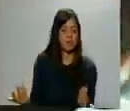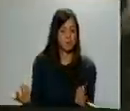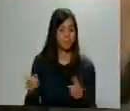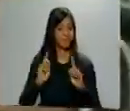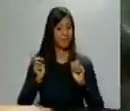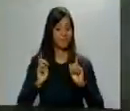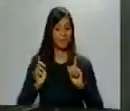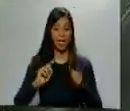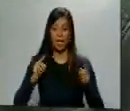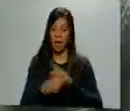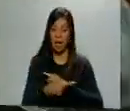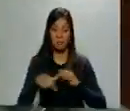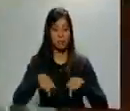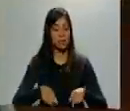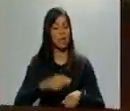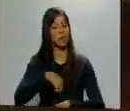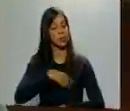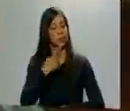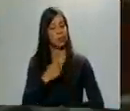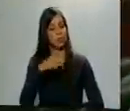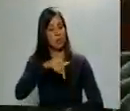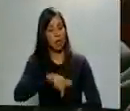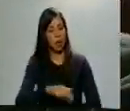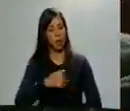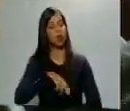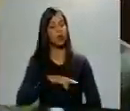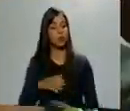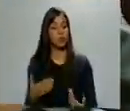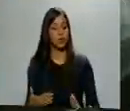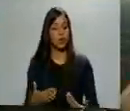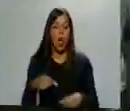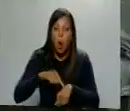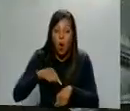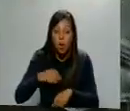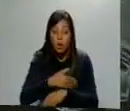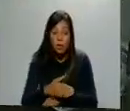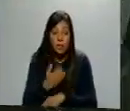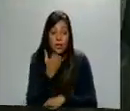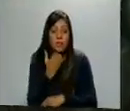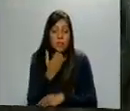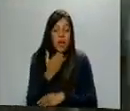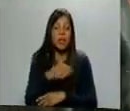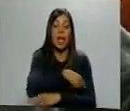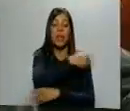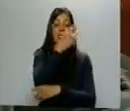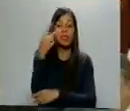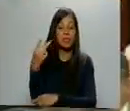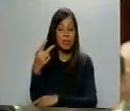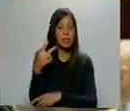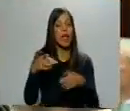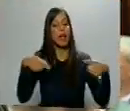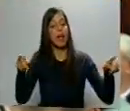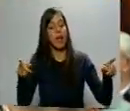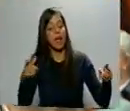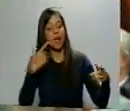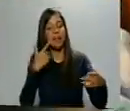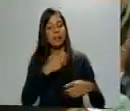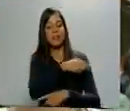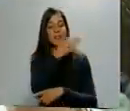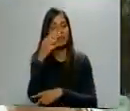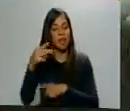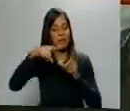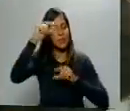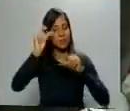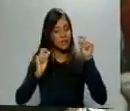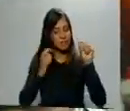debemos decir aquí también, hoy, cuando estamos a escasas horas para celebrar la Navidad, que es tradición en nuestra patria,